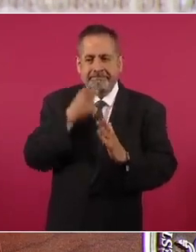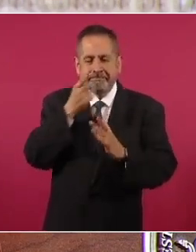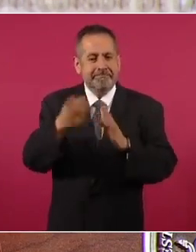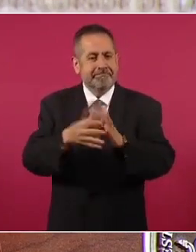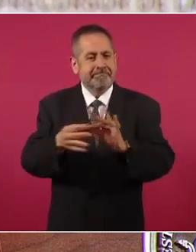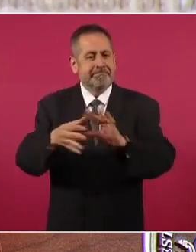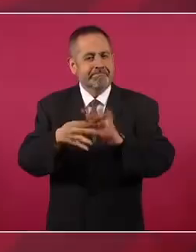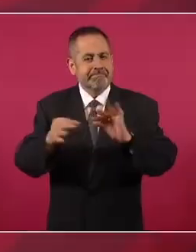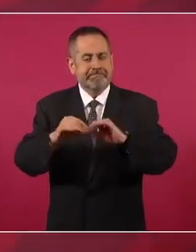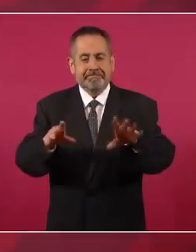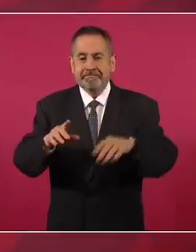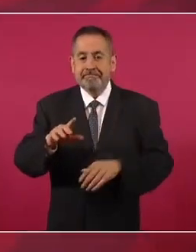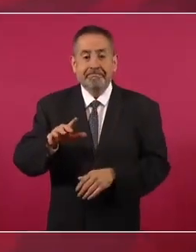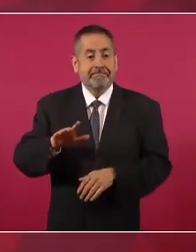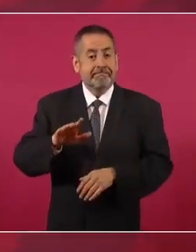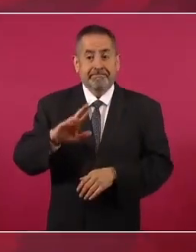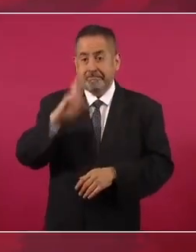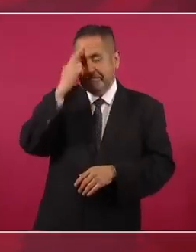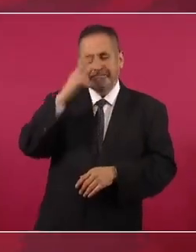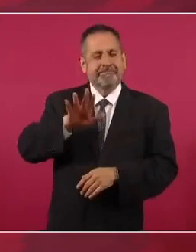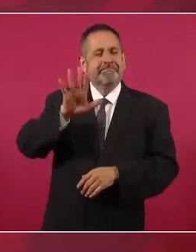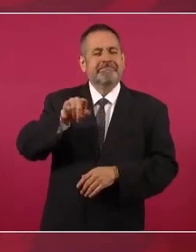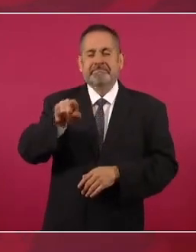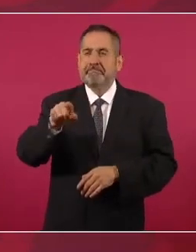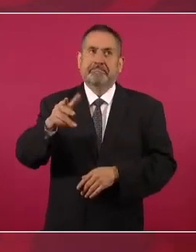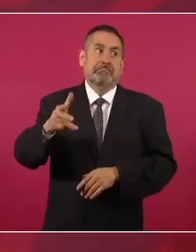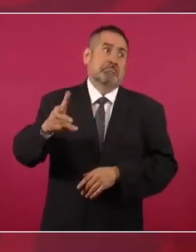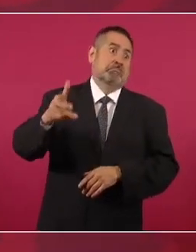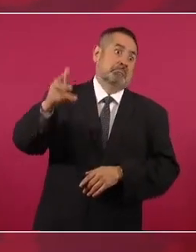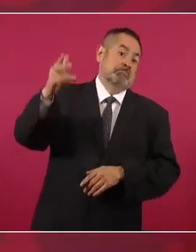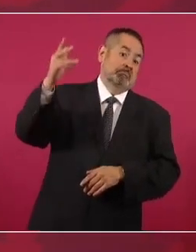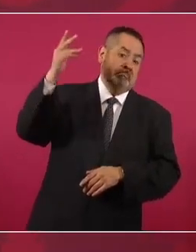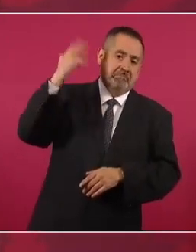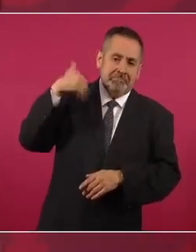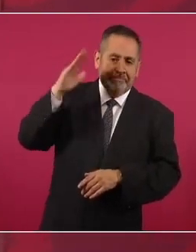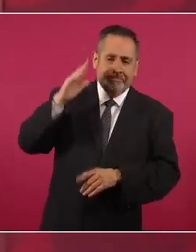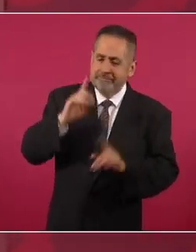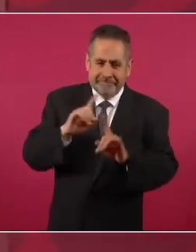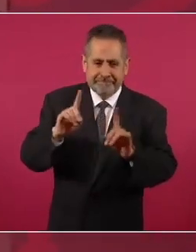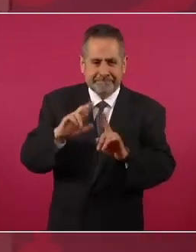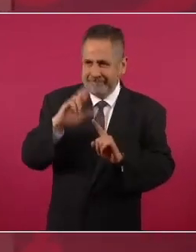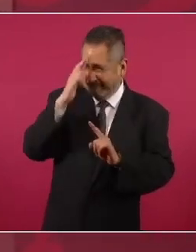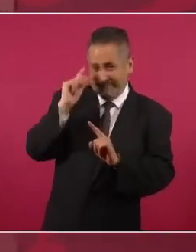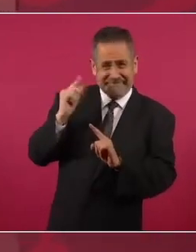recordando que, porque parece que esto fue hace un siglo.